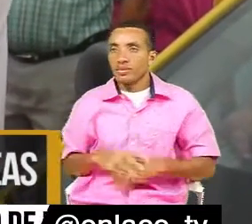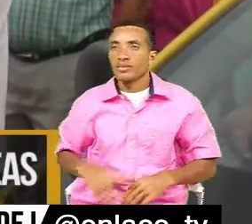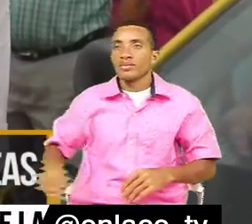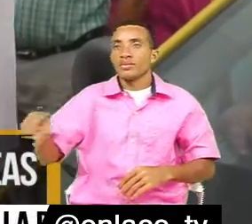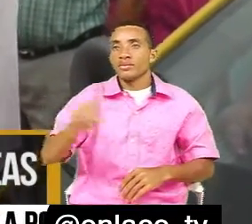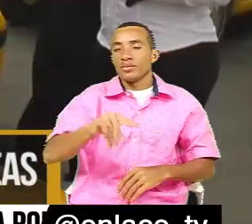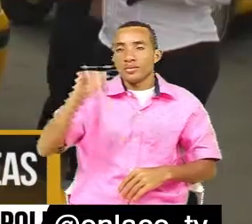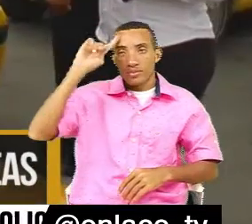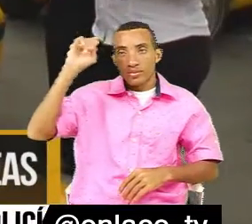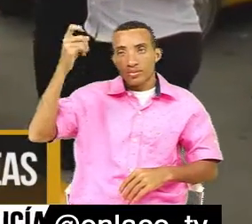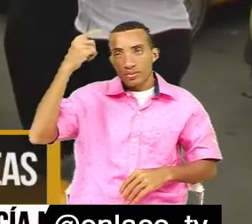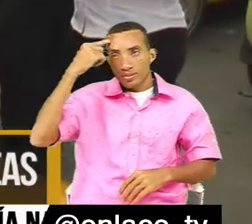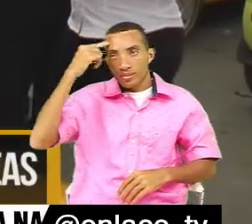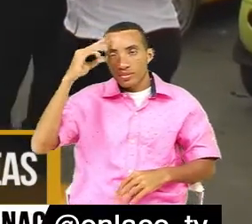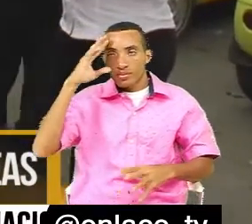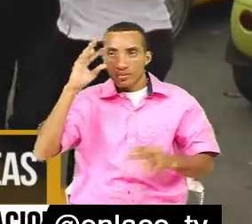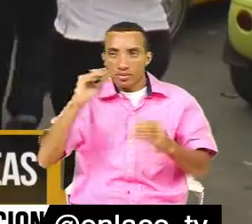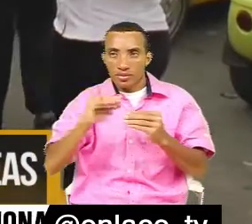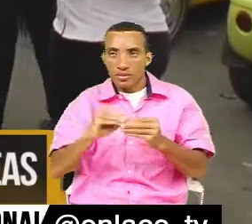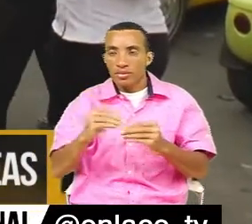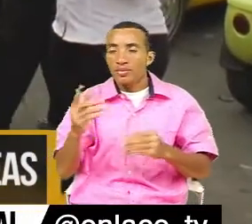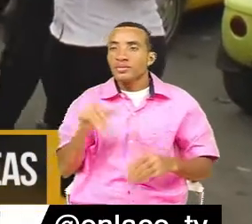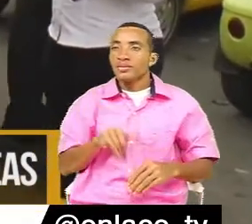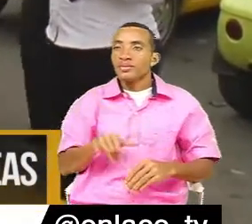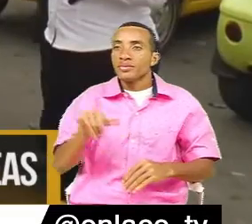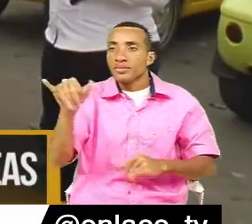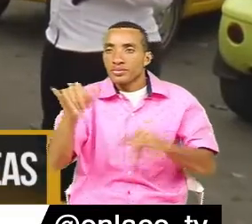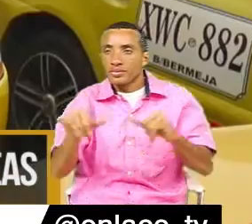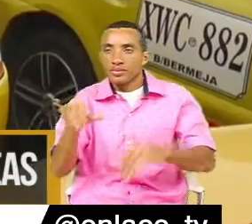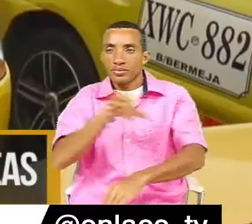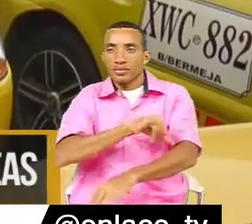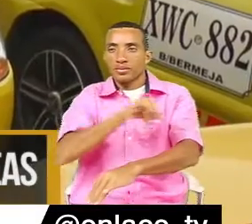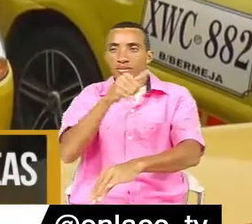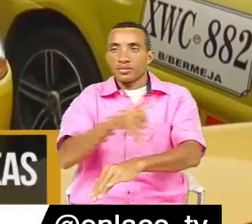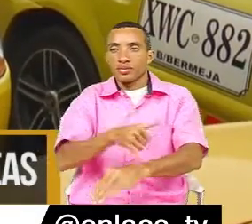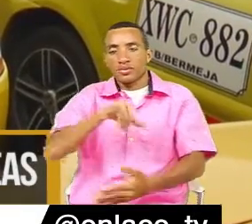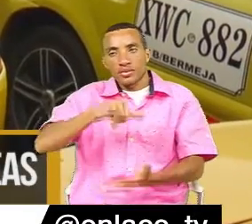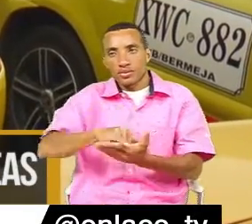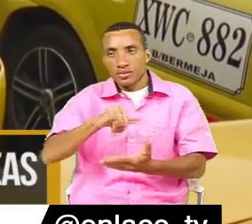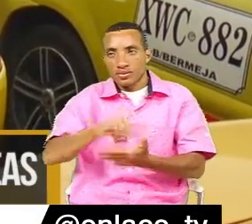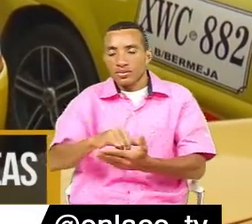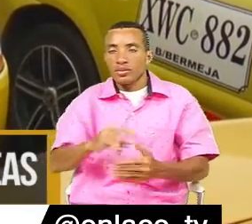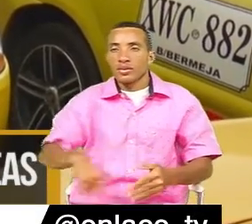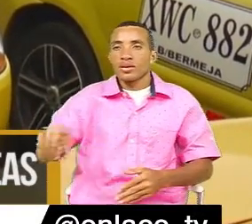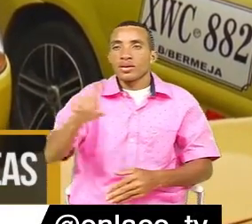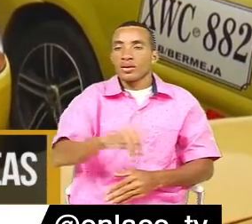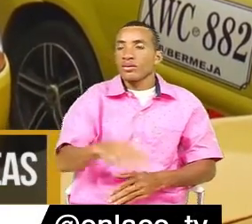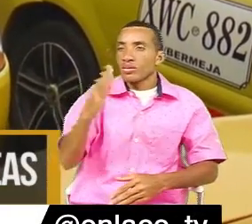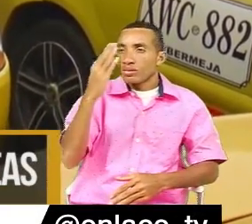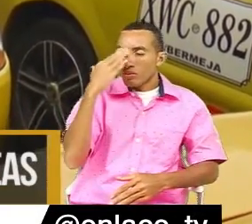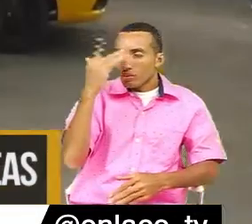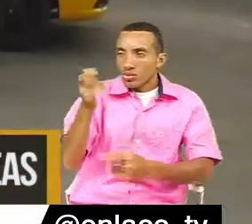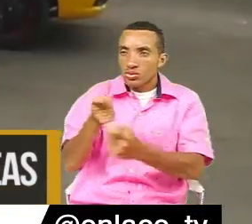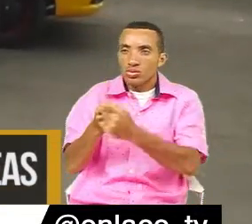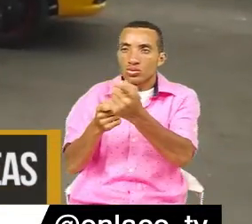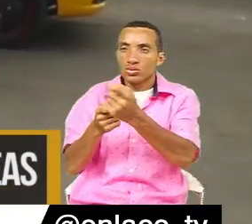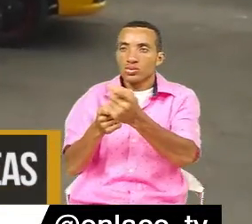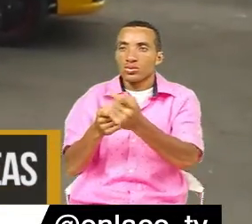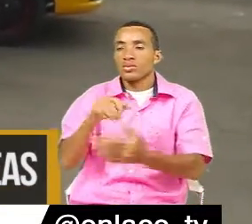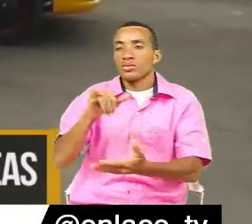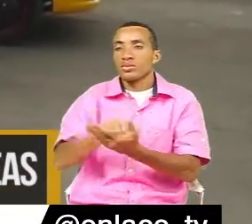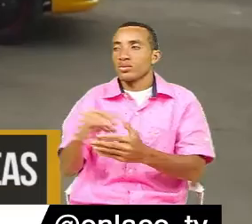que se cumplan los ajustes de las planillas de viaje hacia Yondó y que se hagan las mismas condiciones para los del vecino municipio cuando se trasladan